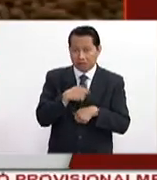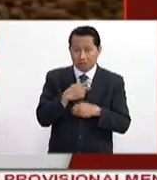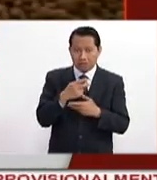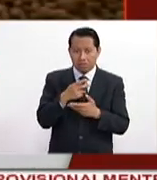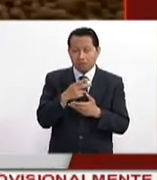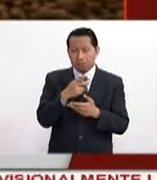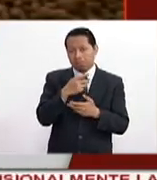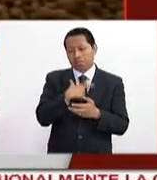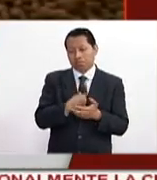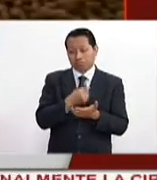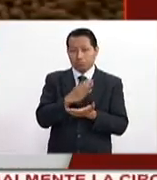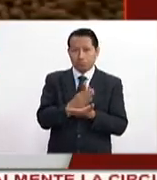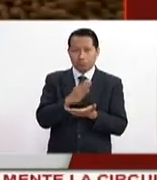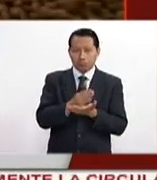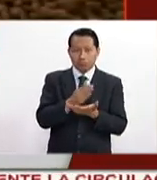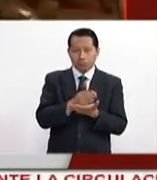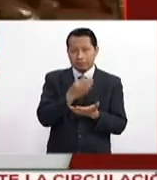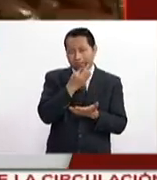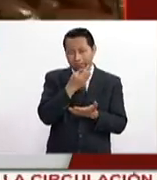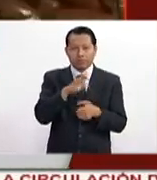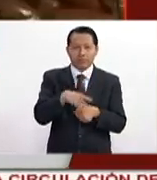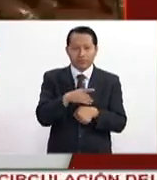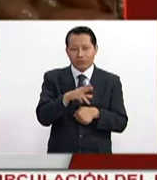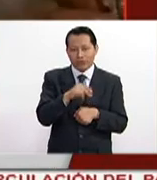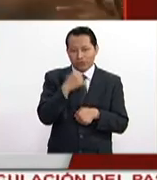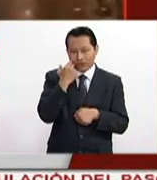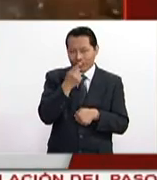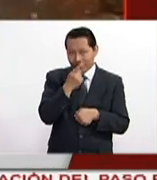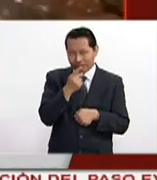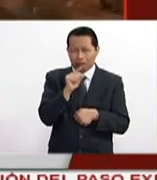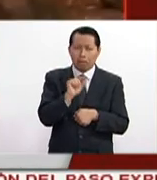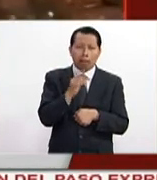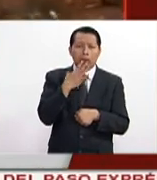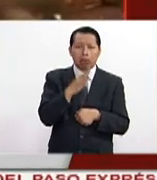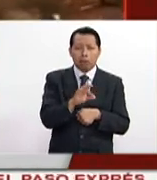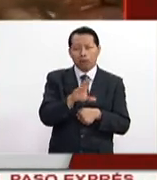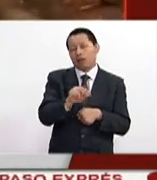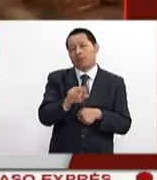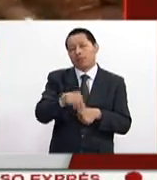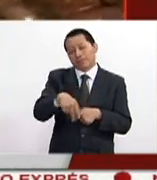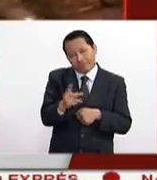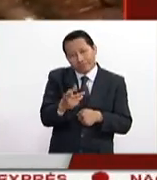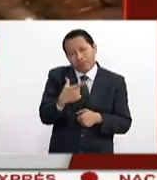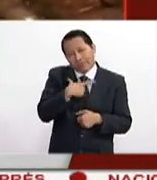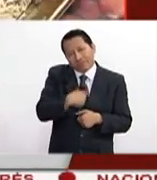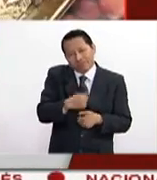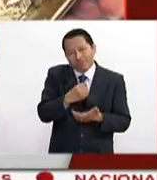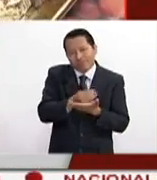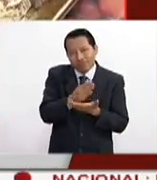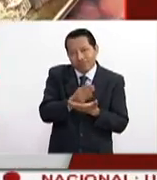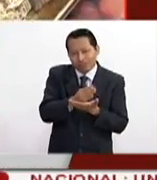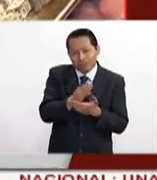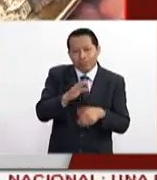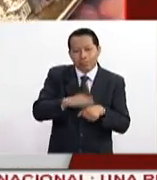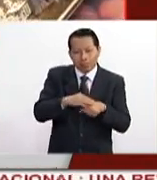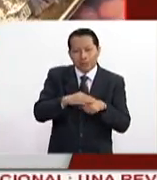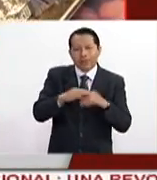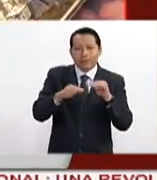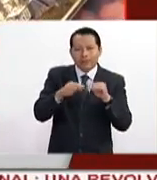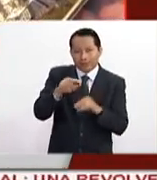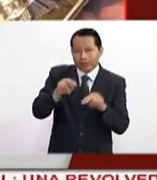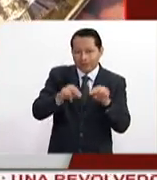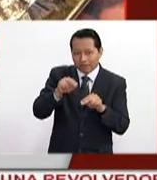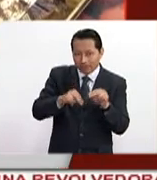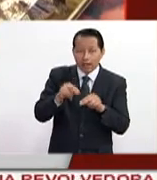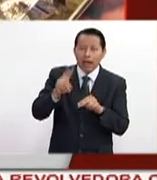y de bronce, ¿no? Digo, no quiero menospreciar el bombón, pero era la medalla de más bajo nivel. Y